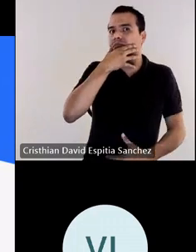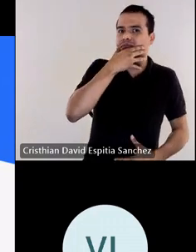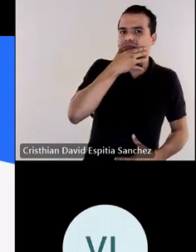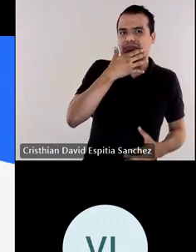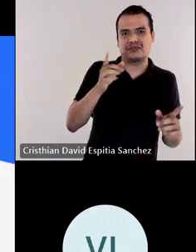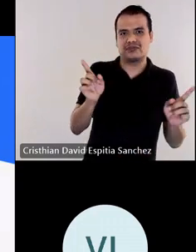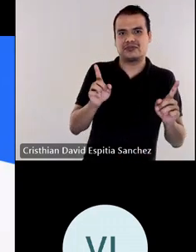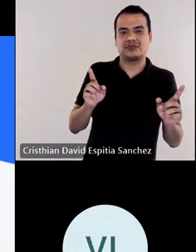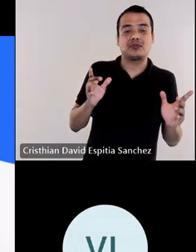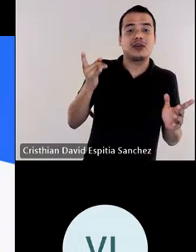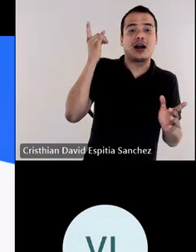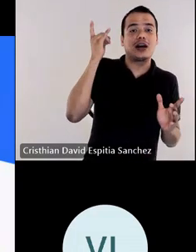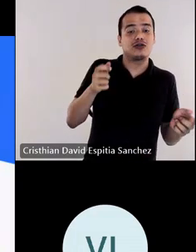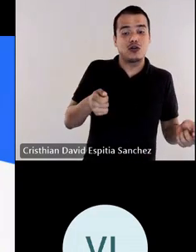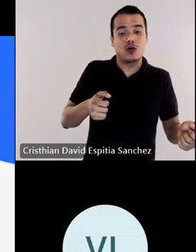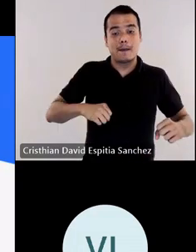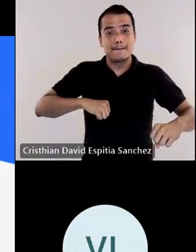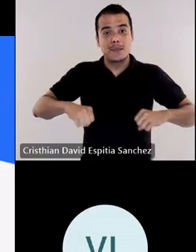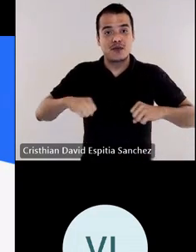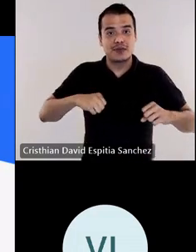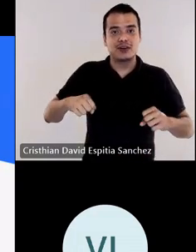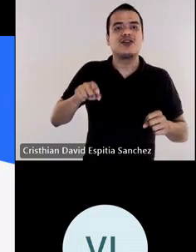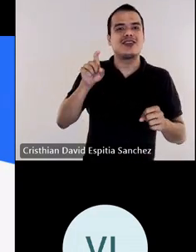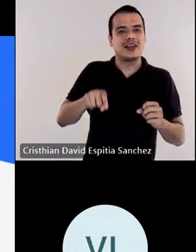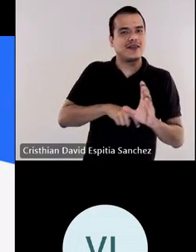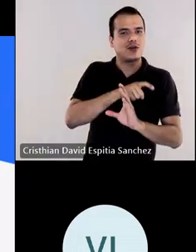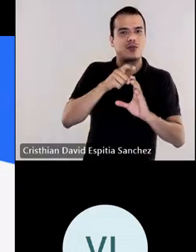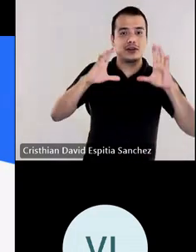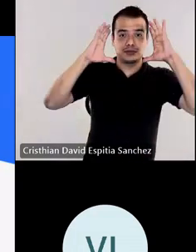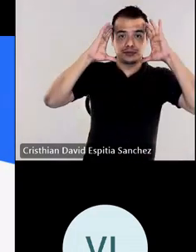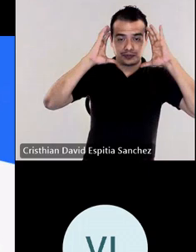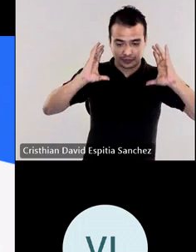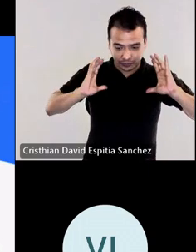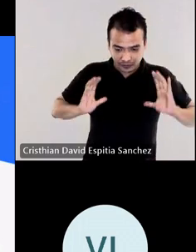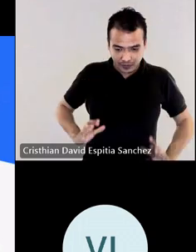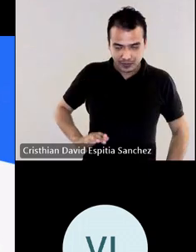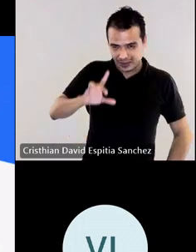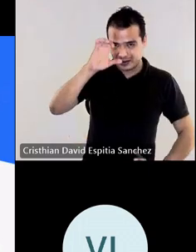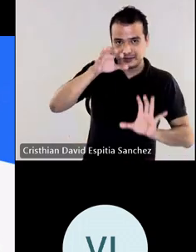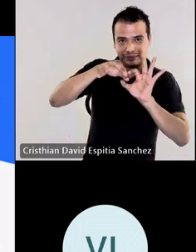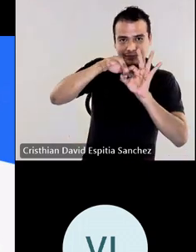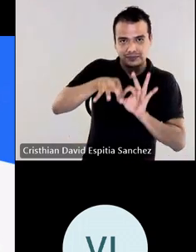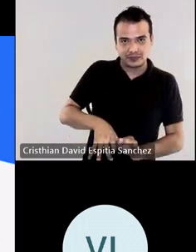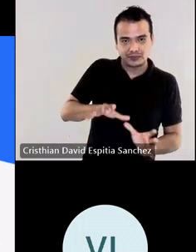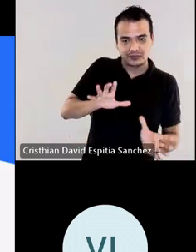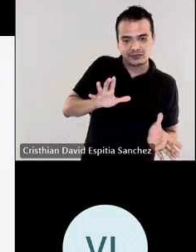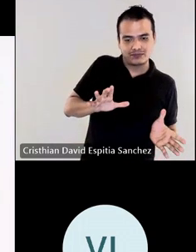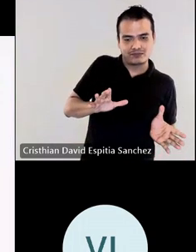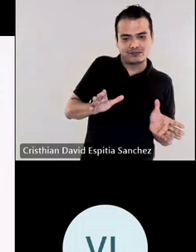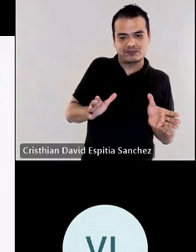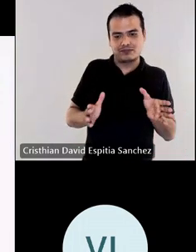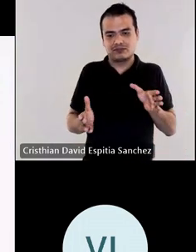va a girar completamente en la misma posición. Eso se requiere de un entrenamiento muy adecuado.